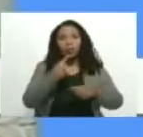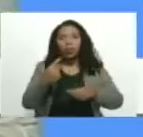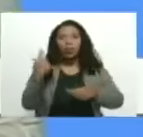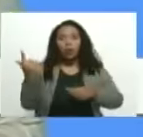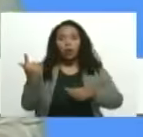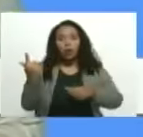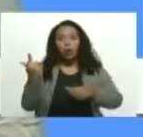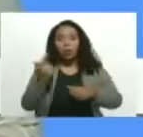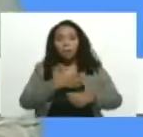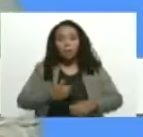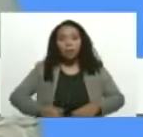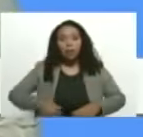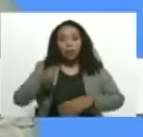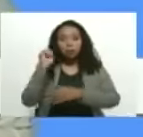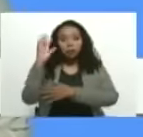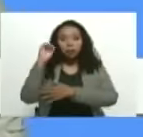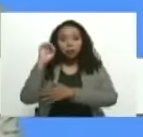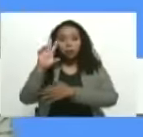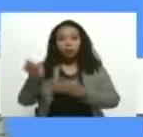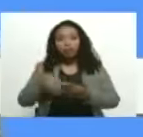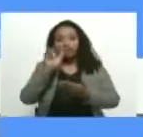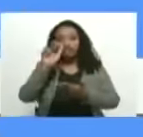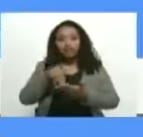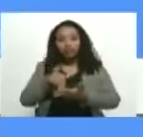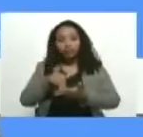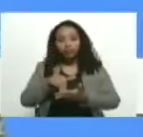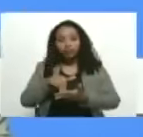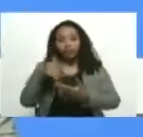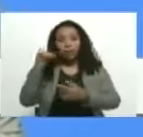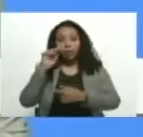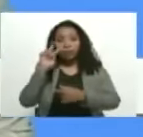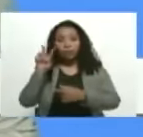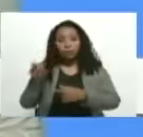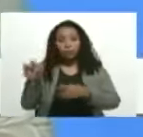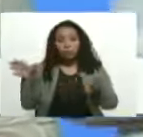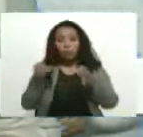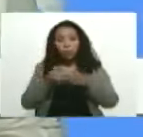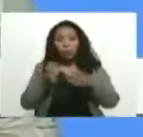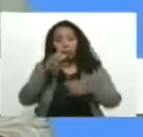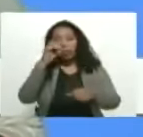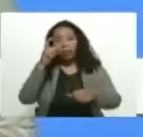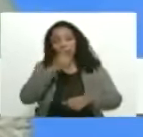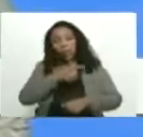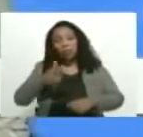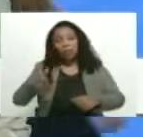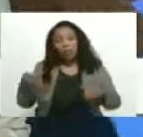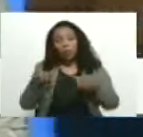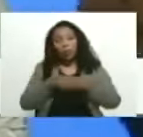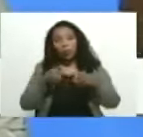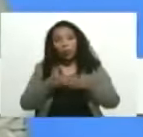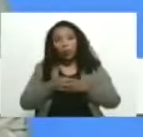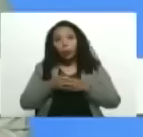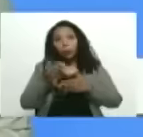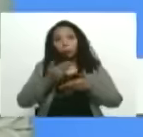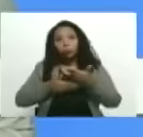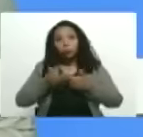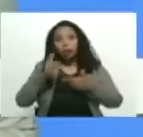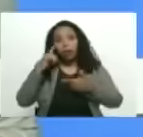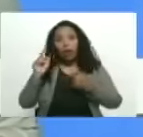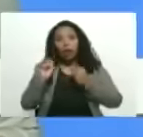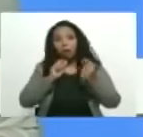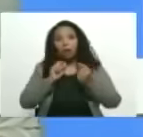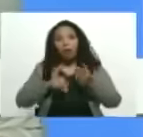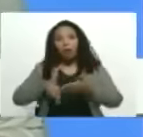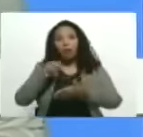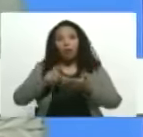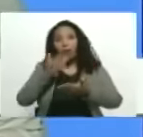el presidente de la Asamblea Nacional, que tienen previsto reunirse con las personas y con los sectores relacionados en torno al diálogo firmado la